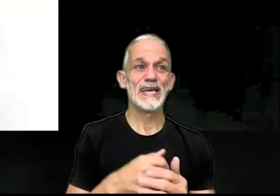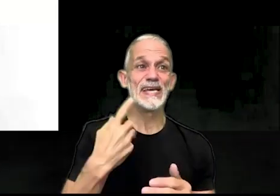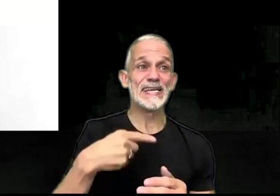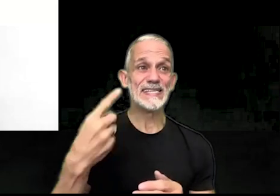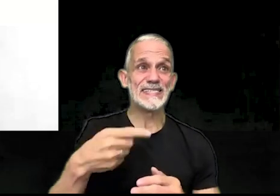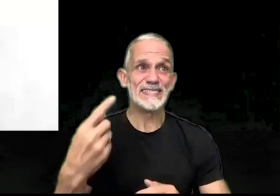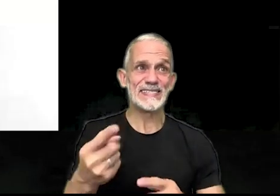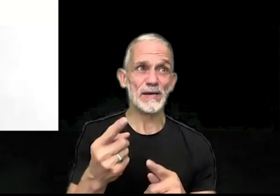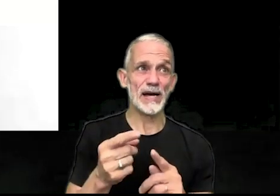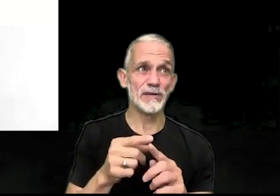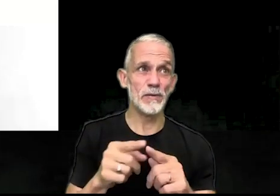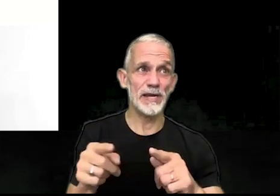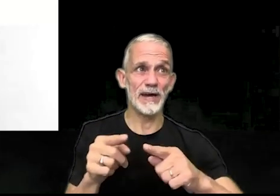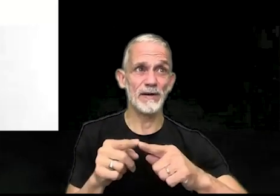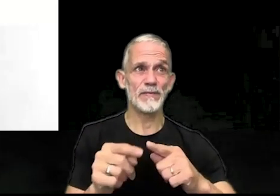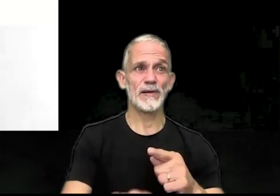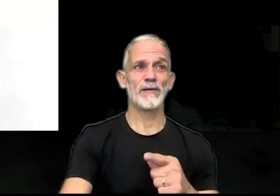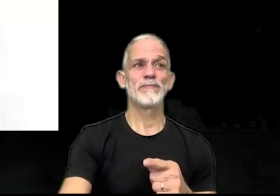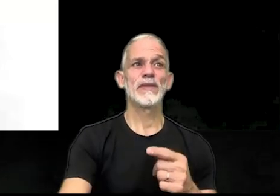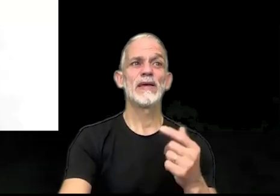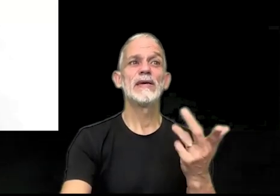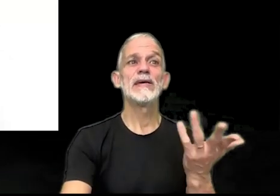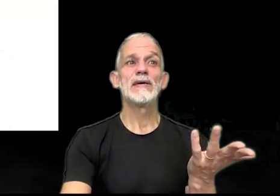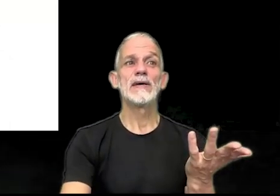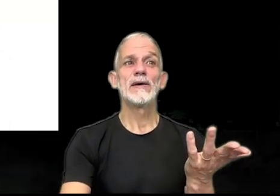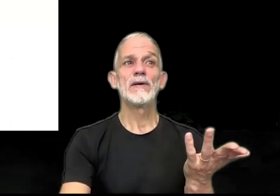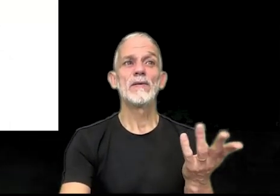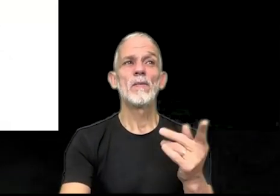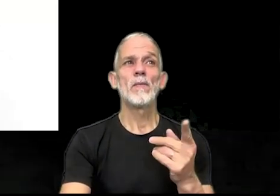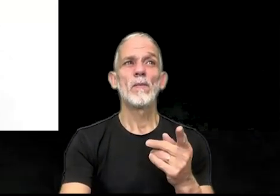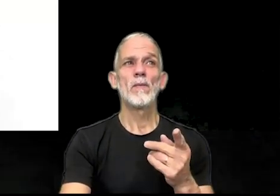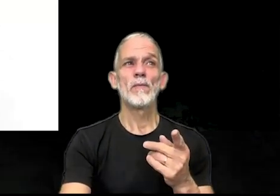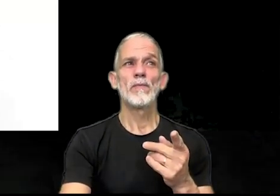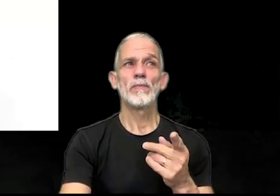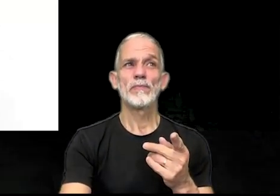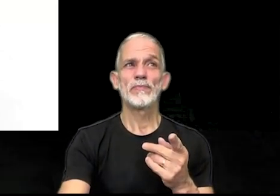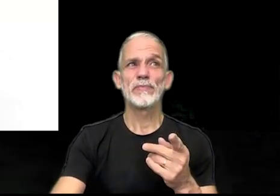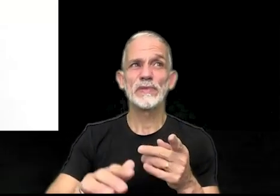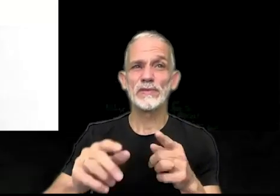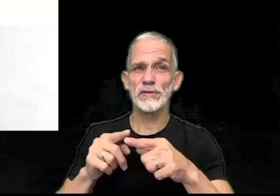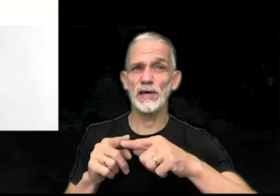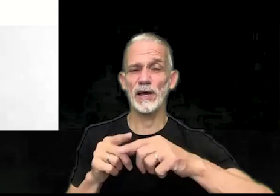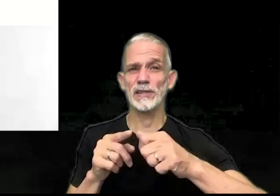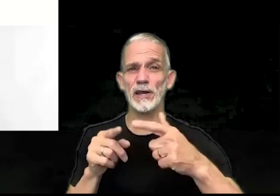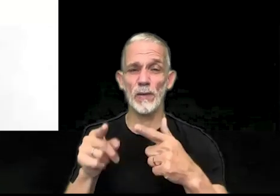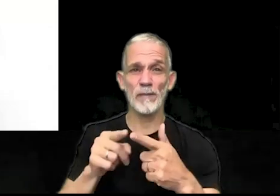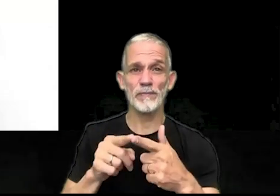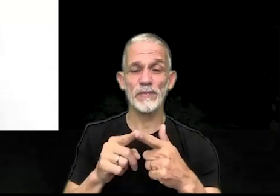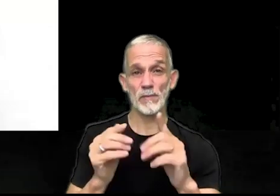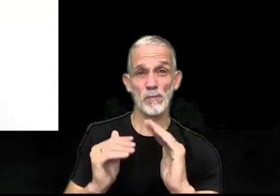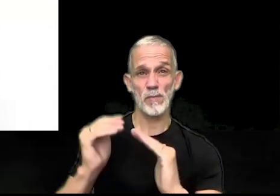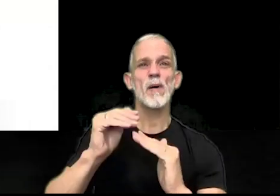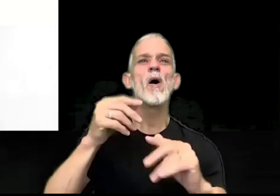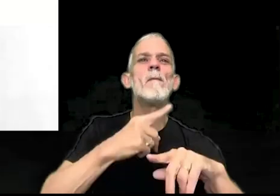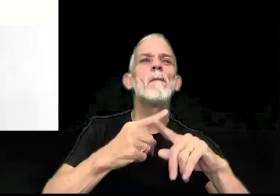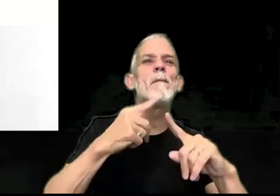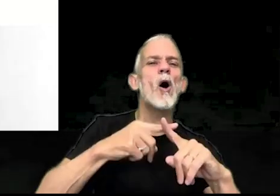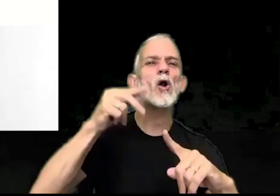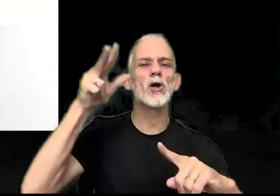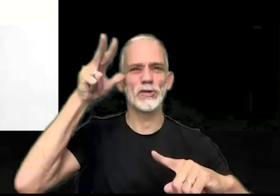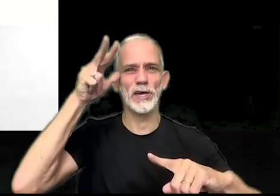siempre que se demuestre la subordinación, se puede tomar la deducción especial incrementada en 3,8